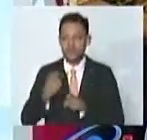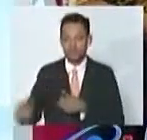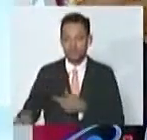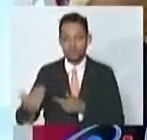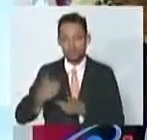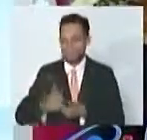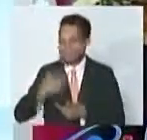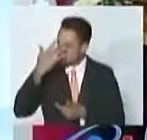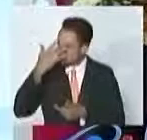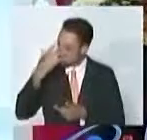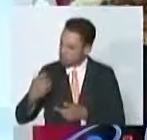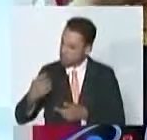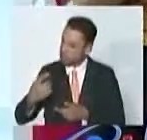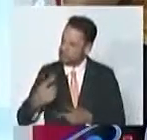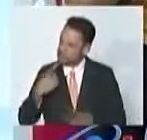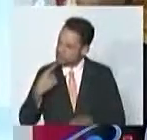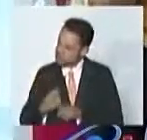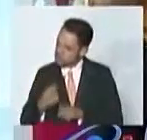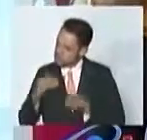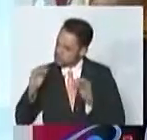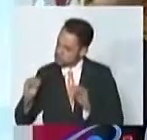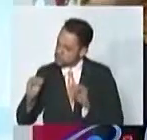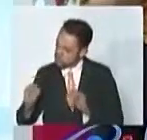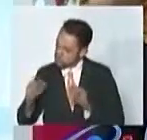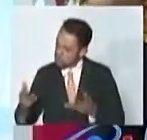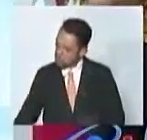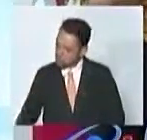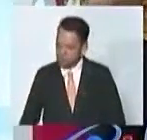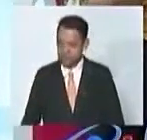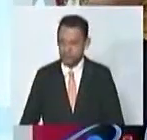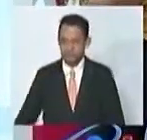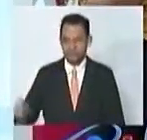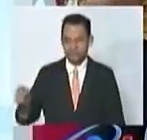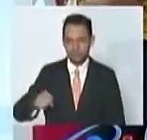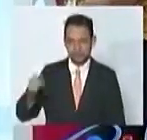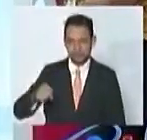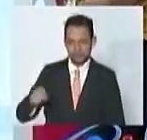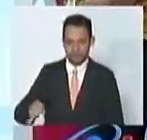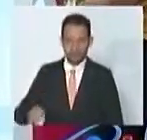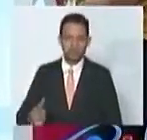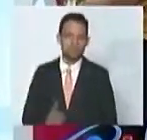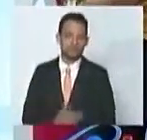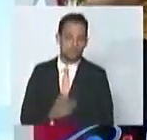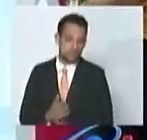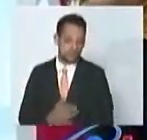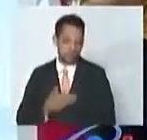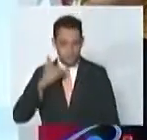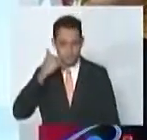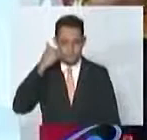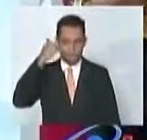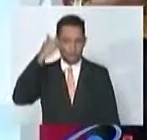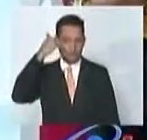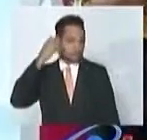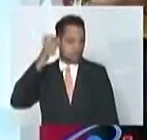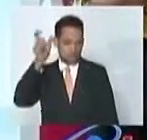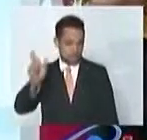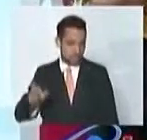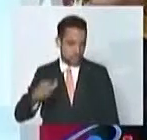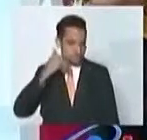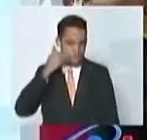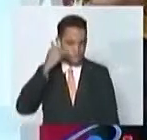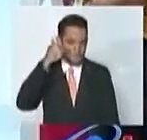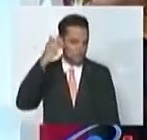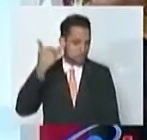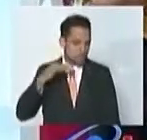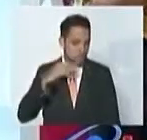qué? Sí, doctor. Ya estamos hablando de patologías en adultos, o sea que estamos contando